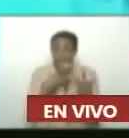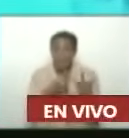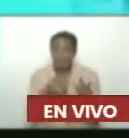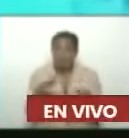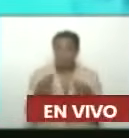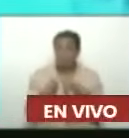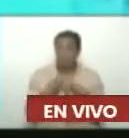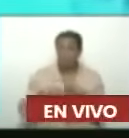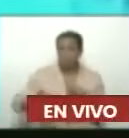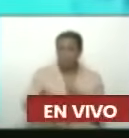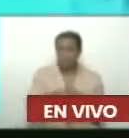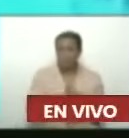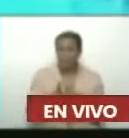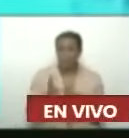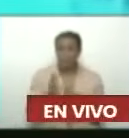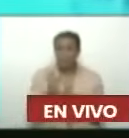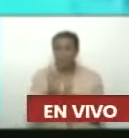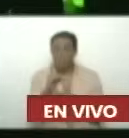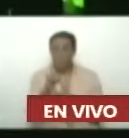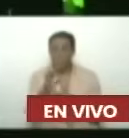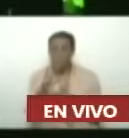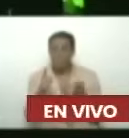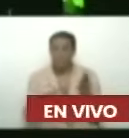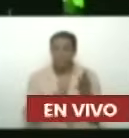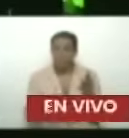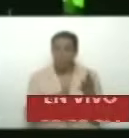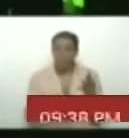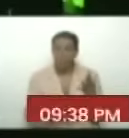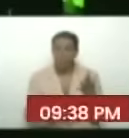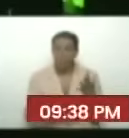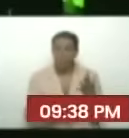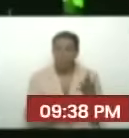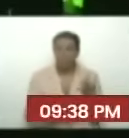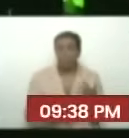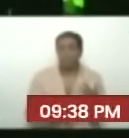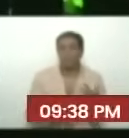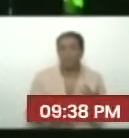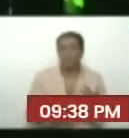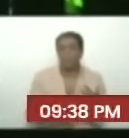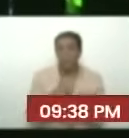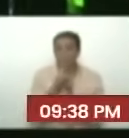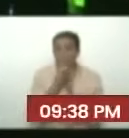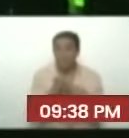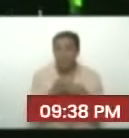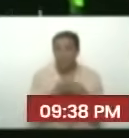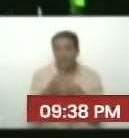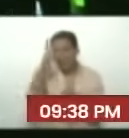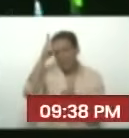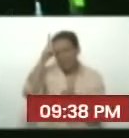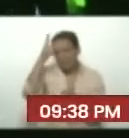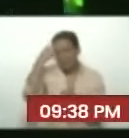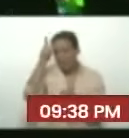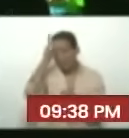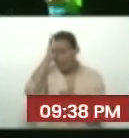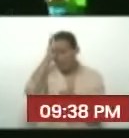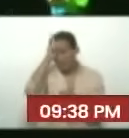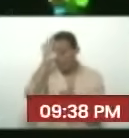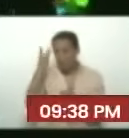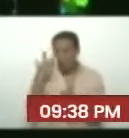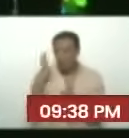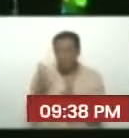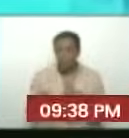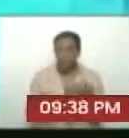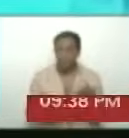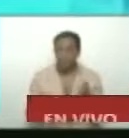grande. Igual está Federico García Enschlacht, ese apellido es alemán. ¿Verdad? ¿Viste? Yo me la